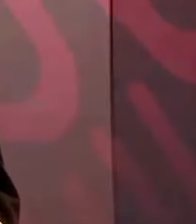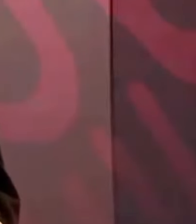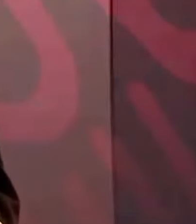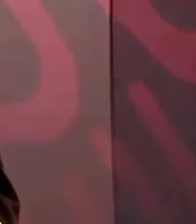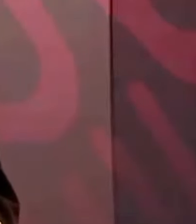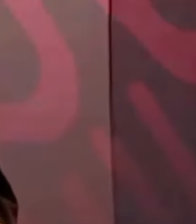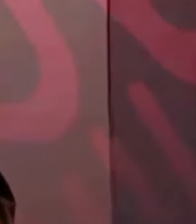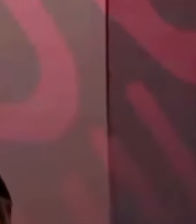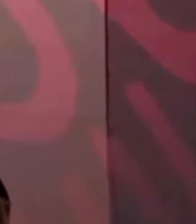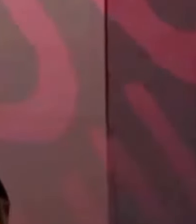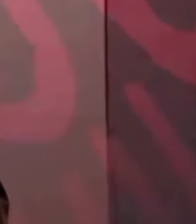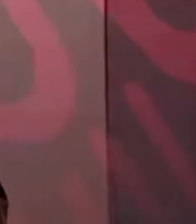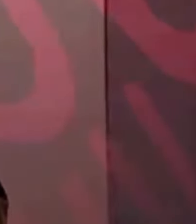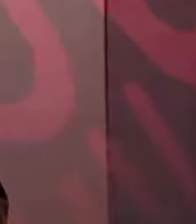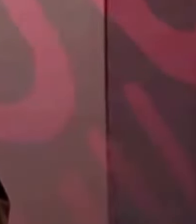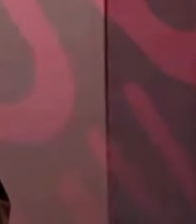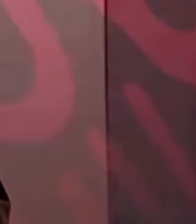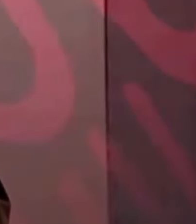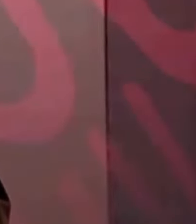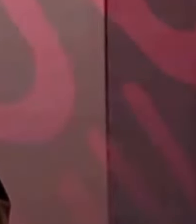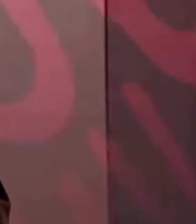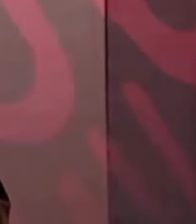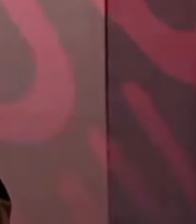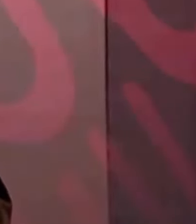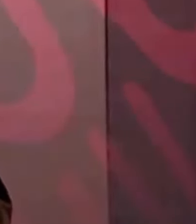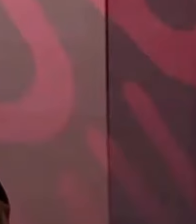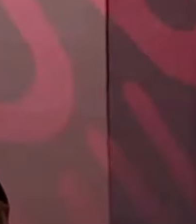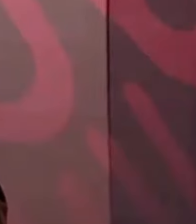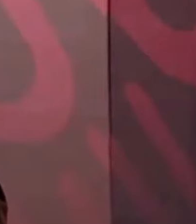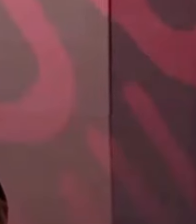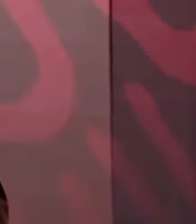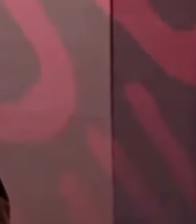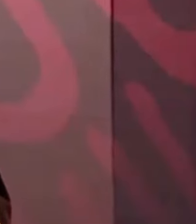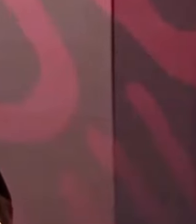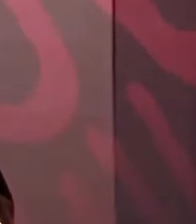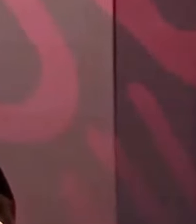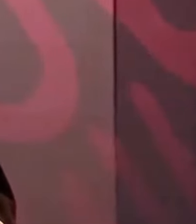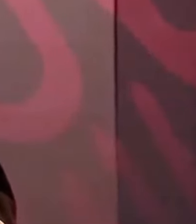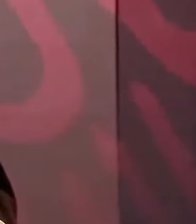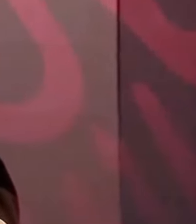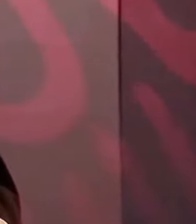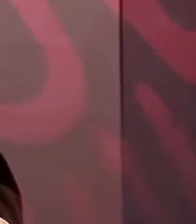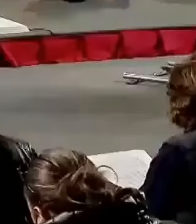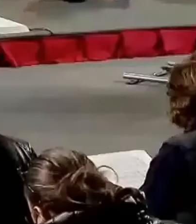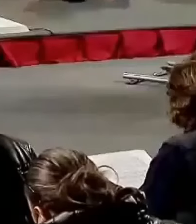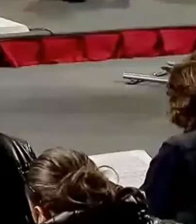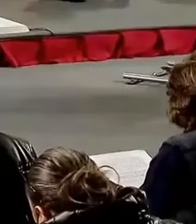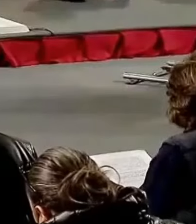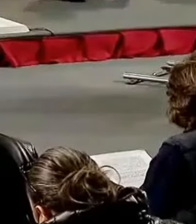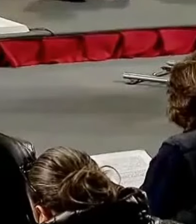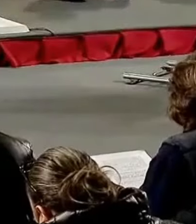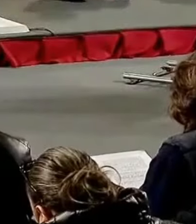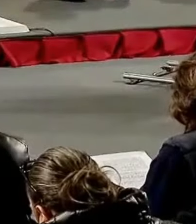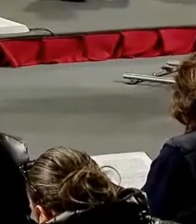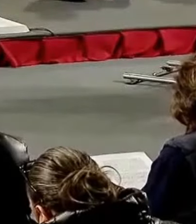aprovechar en El Universal en ocho columnas ponlo de